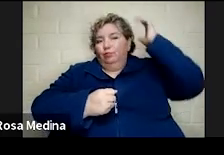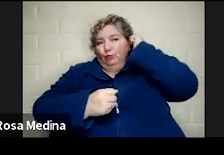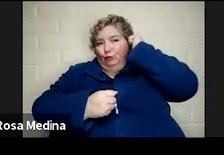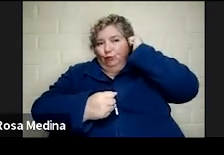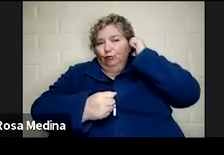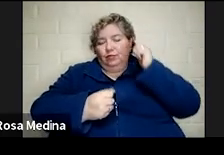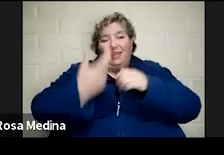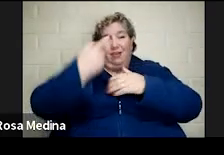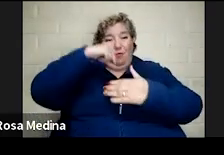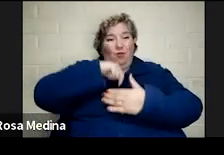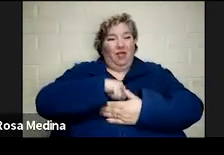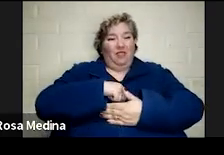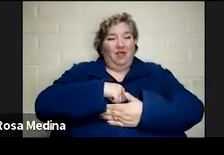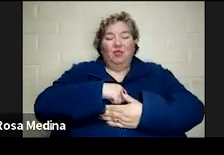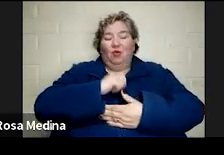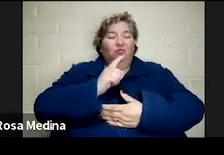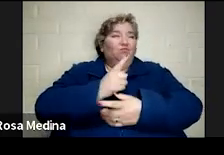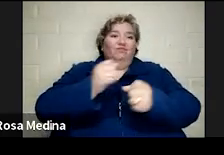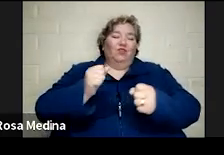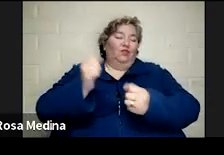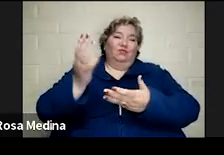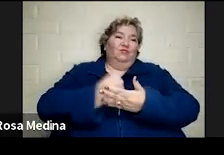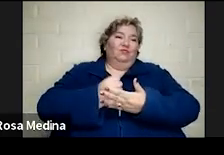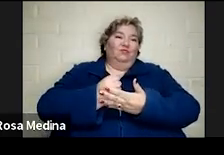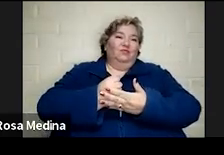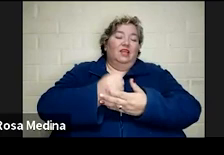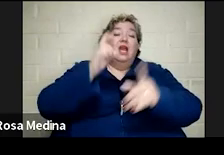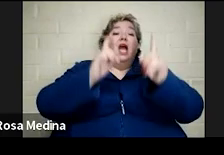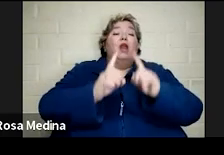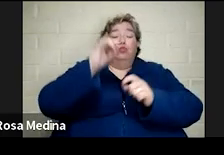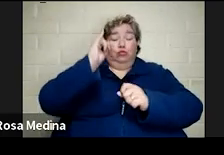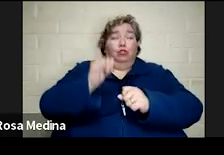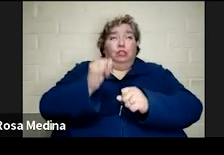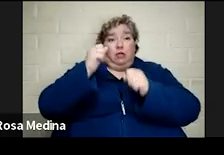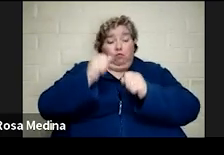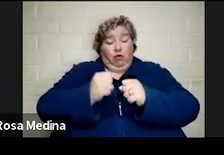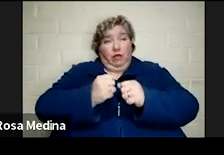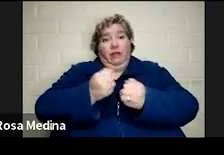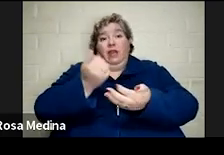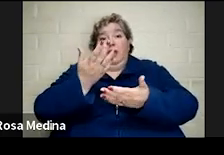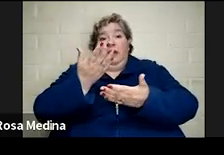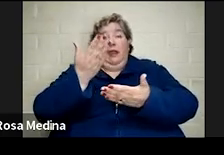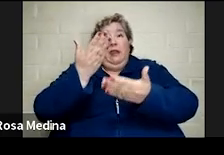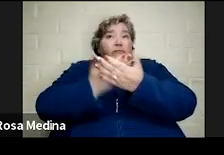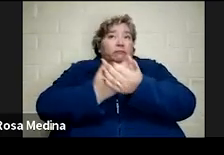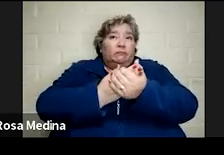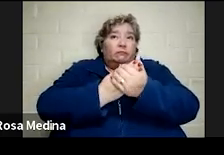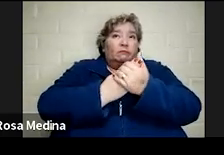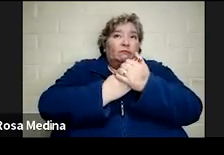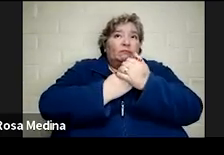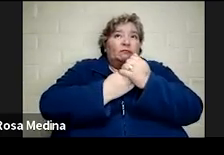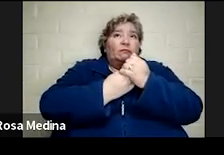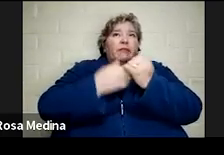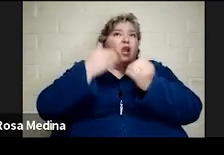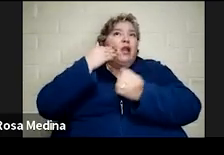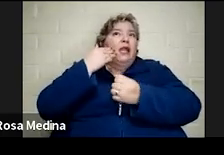externo y lograr hacer lo que se le pide. Hay niños que lo logran, pero como en general todavía no es una capacidad que tengan